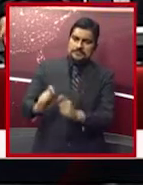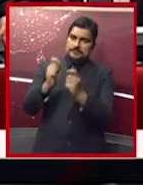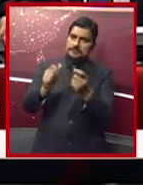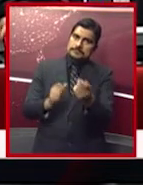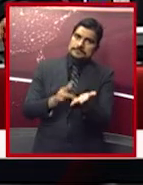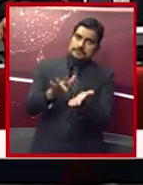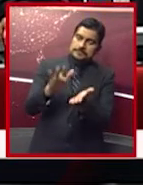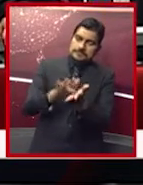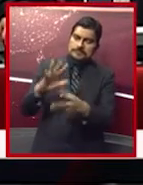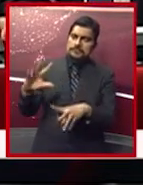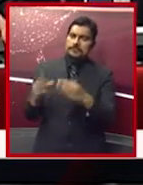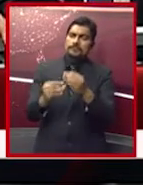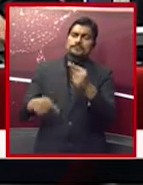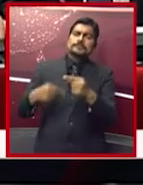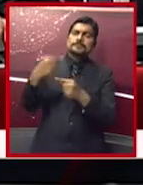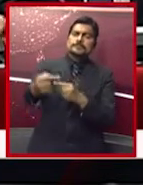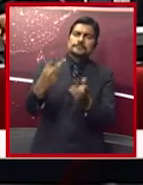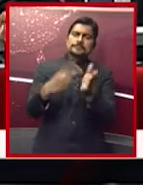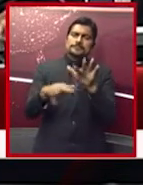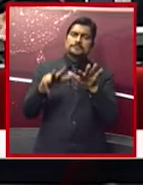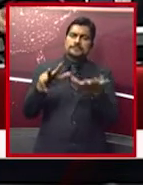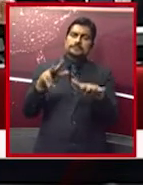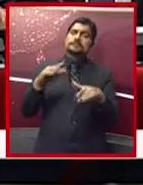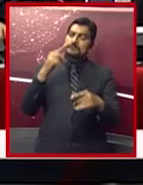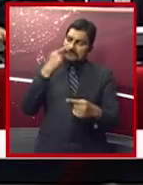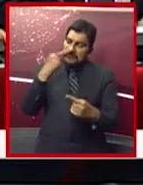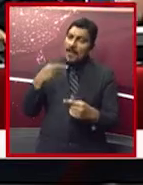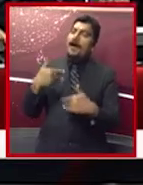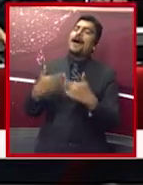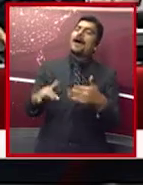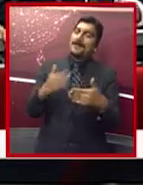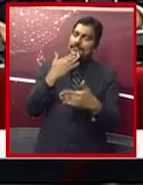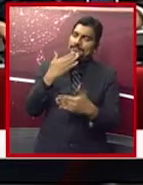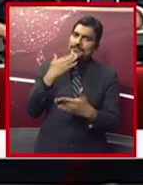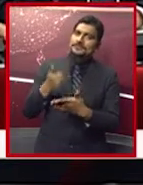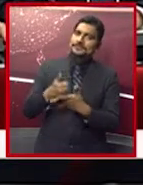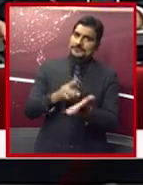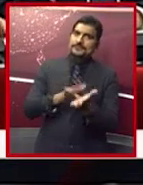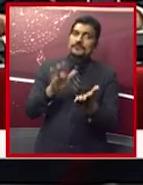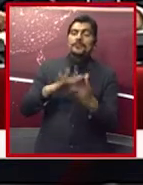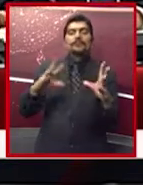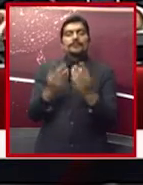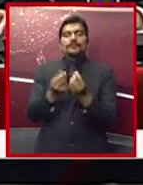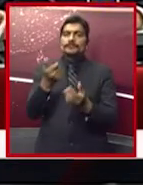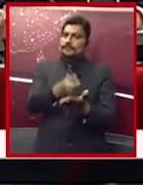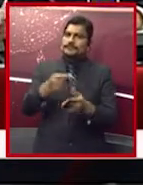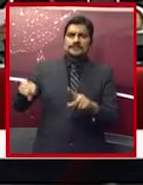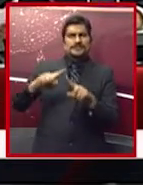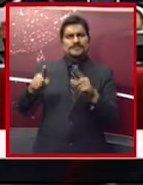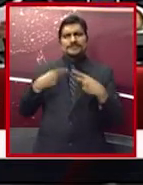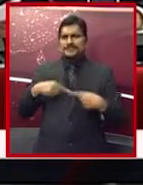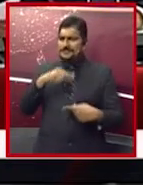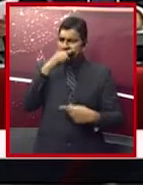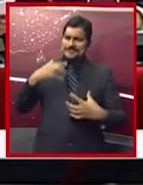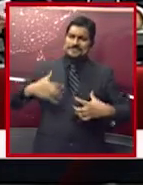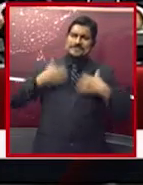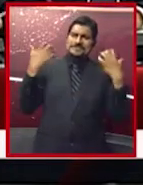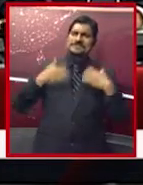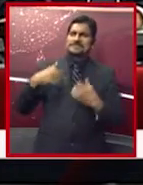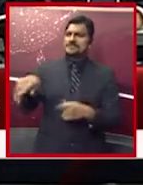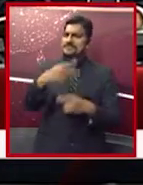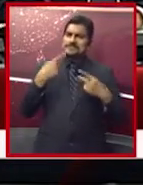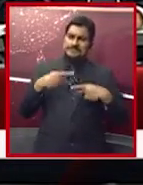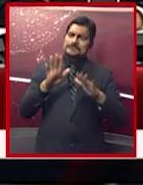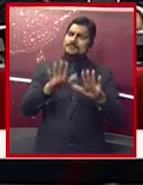misma se verán reflejados en 2018. Reconoció que existe una demanda constante y enojo por parte de la población, por